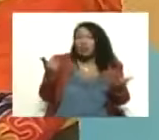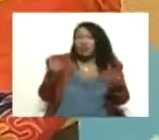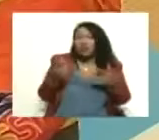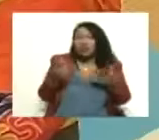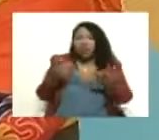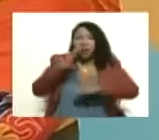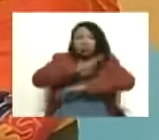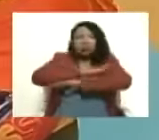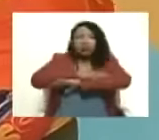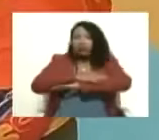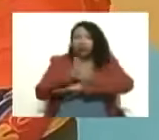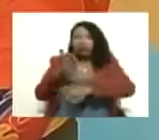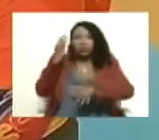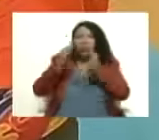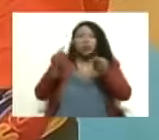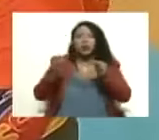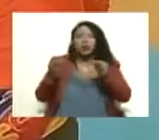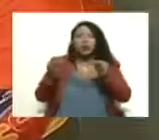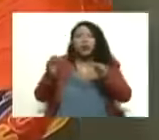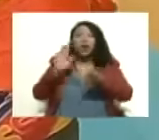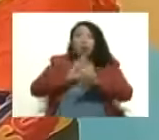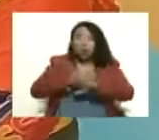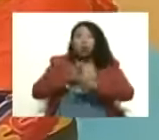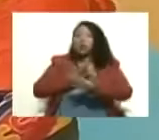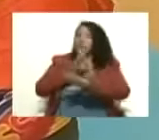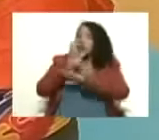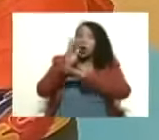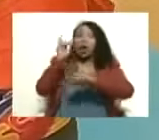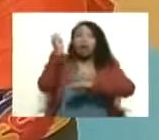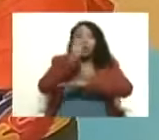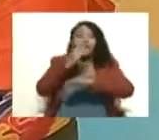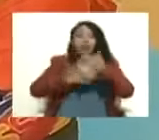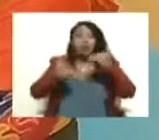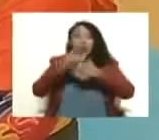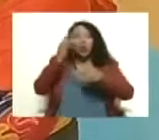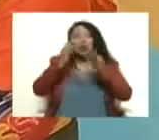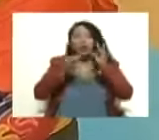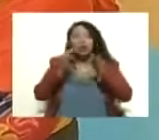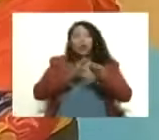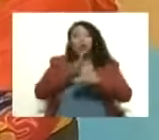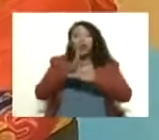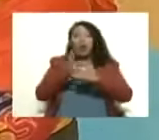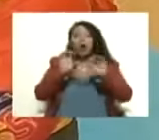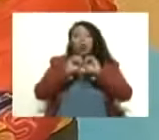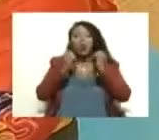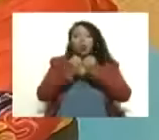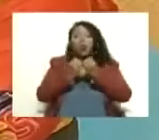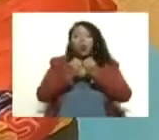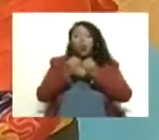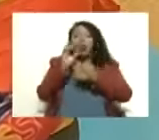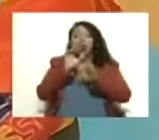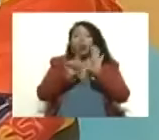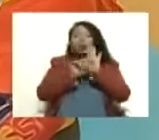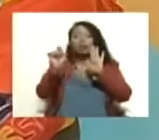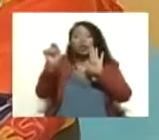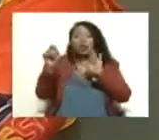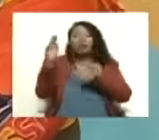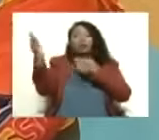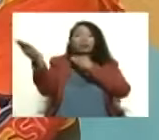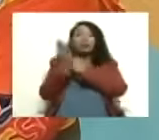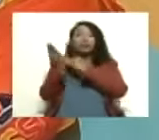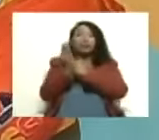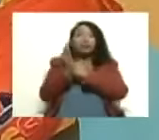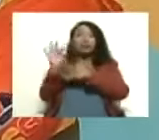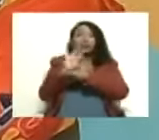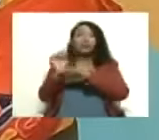judicial por eso fuimos al tribunal supremo de Justicia por eso fuimos a la sala constitucional y le pedimos protección que es la función principal